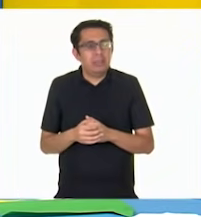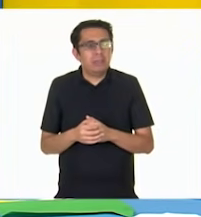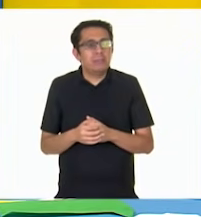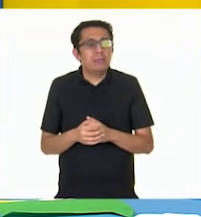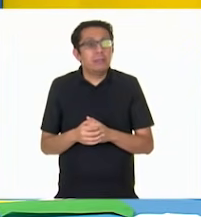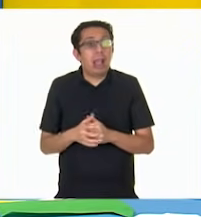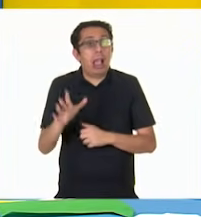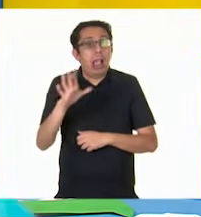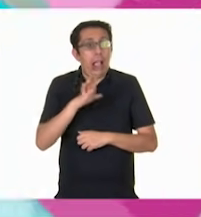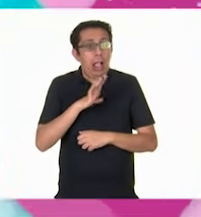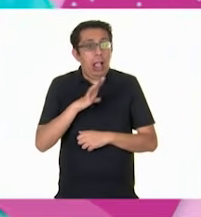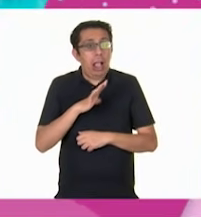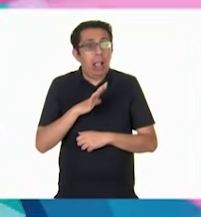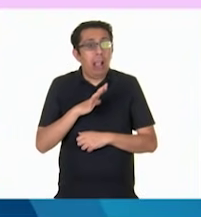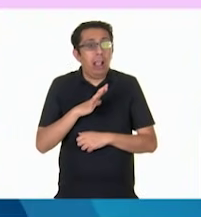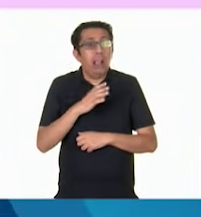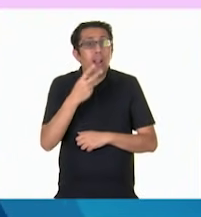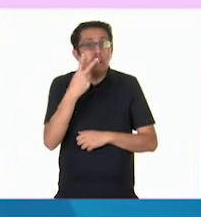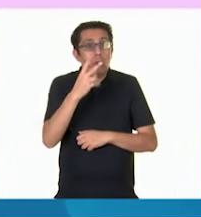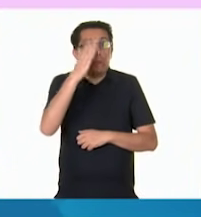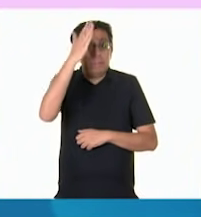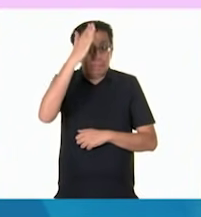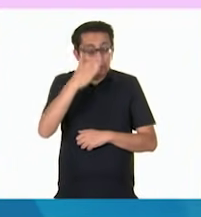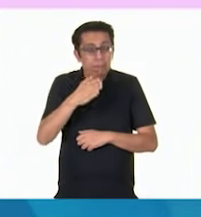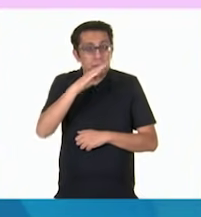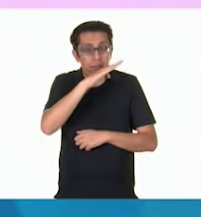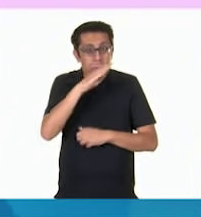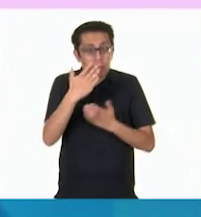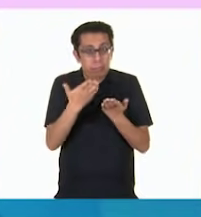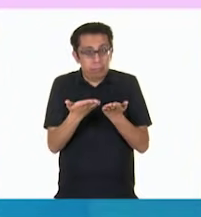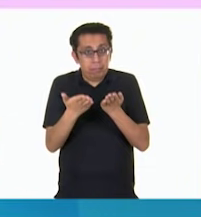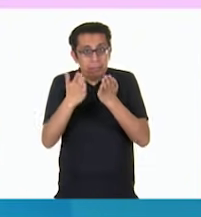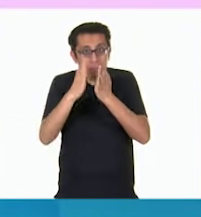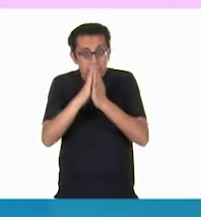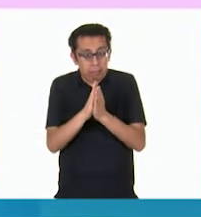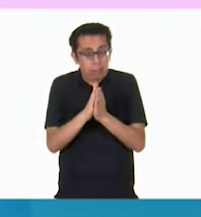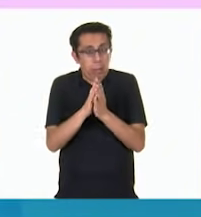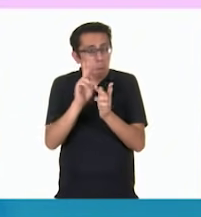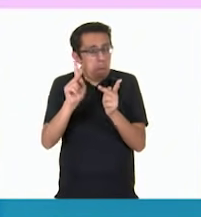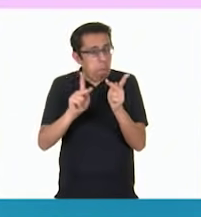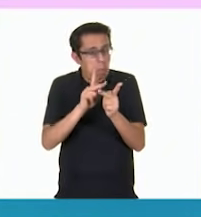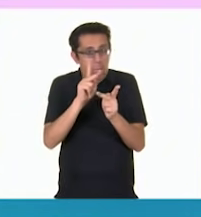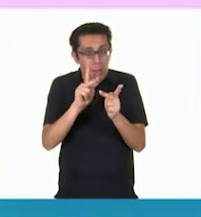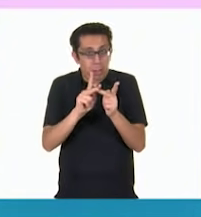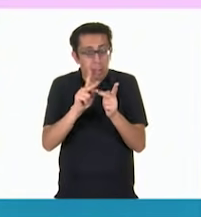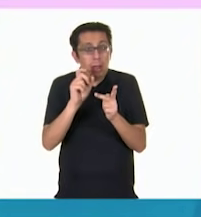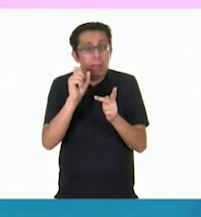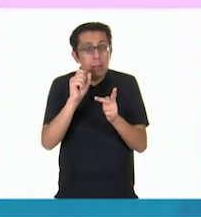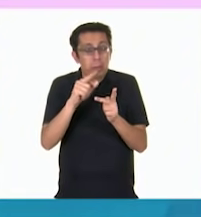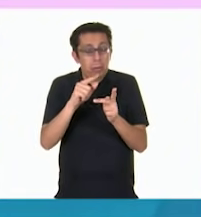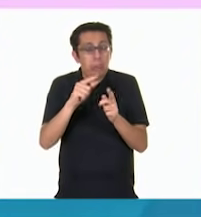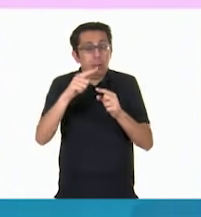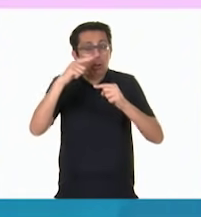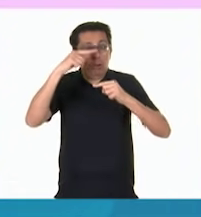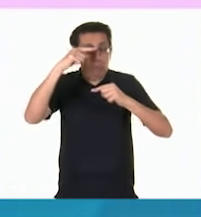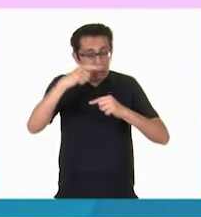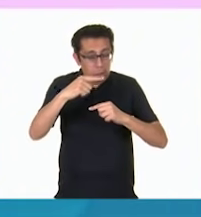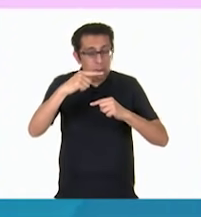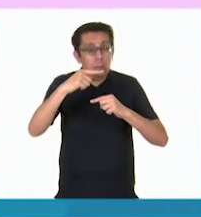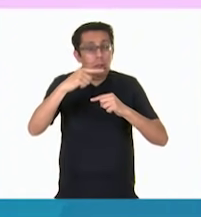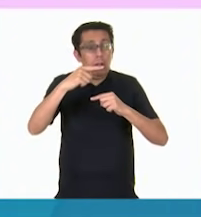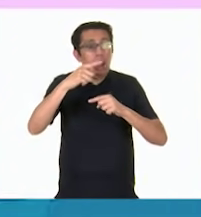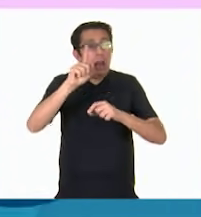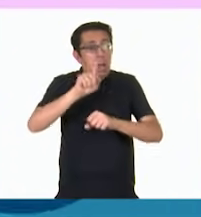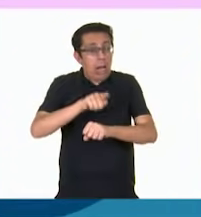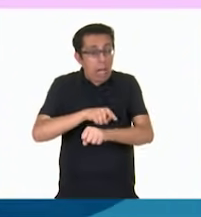Tiene exactamente dos ejes de simetría. Dos lados paralelos largos y